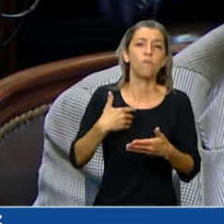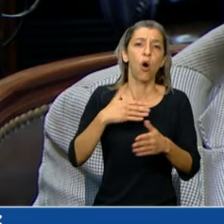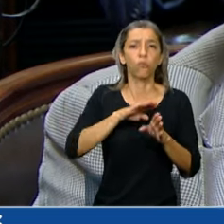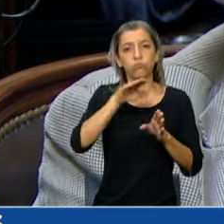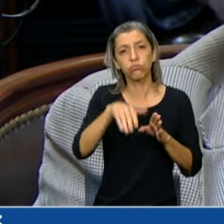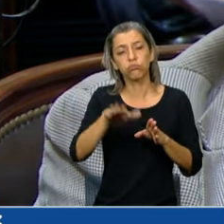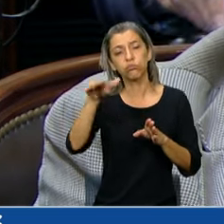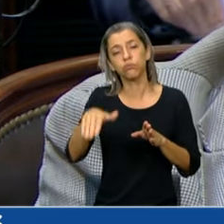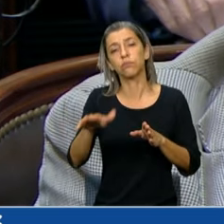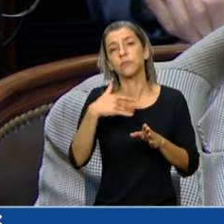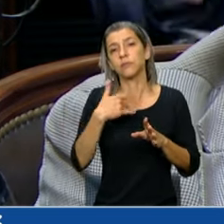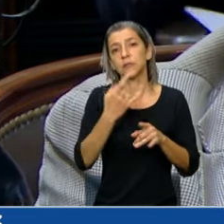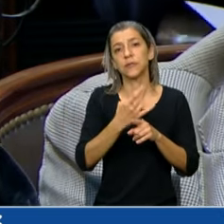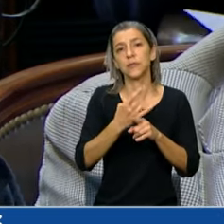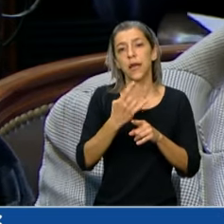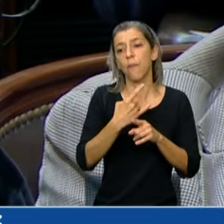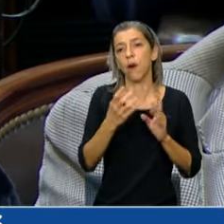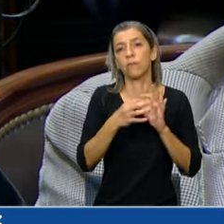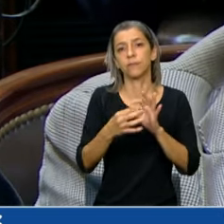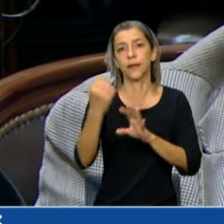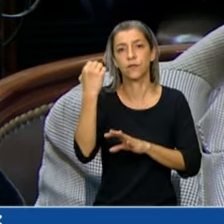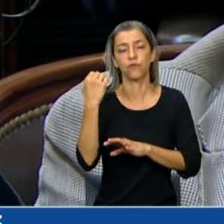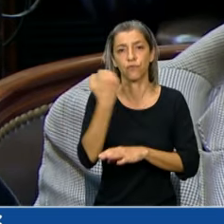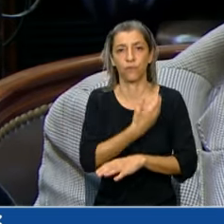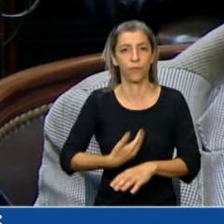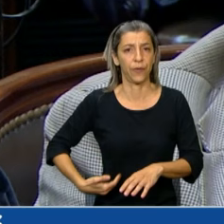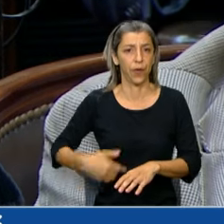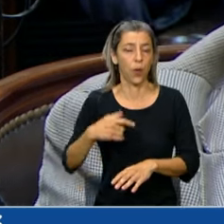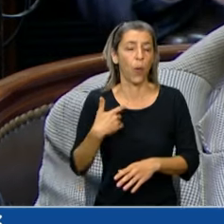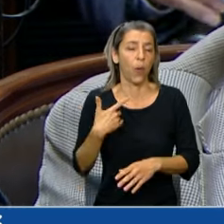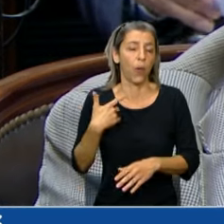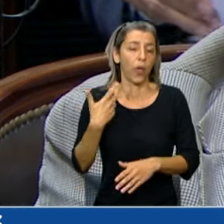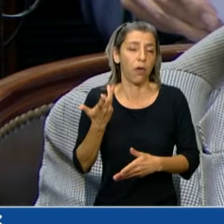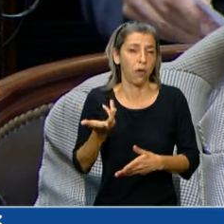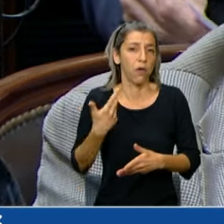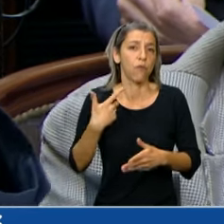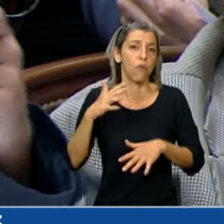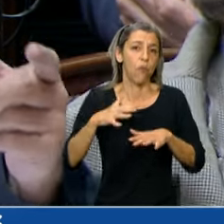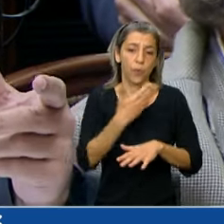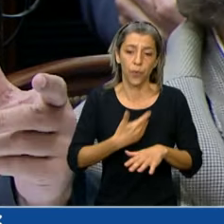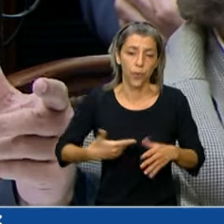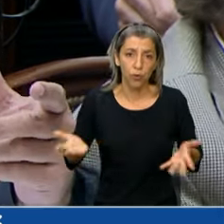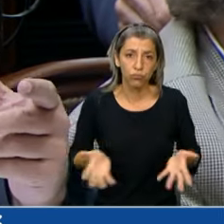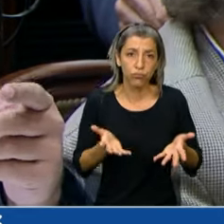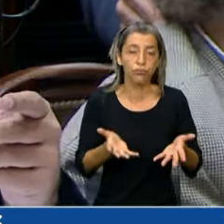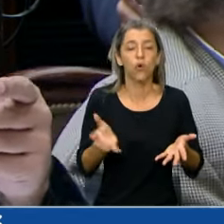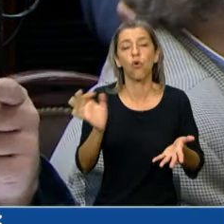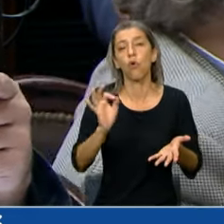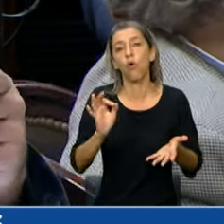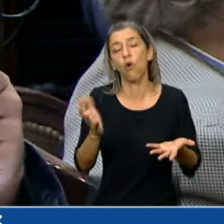políticas económicas que los gobiernos han promovido de mayor fomento de la industria nacional